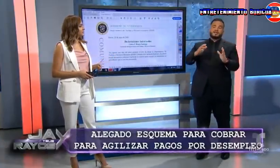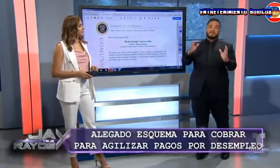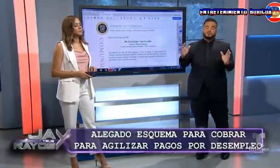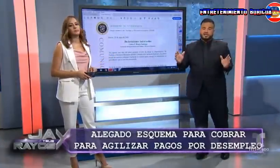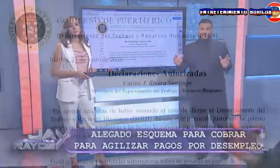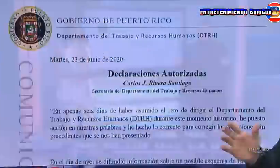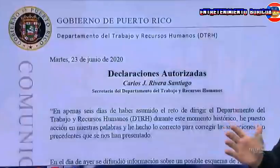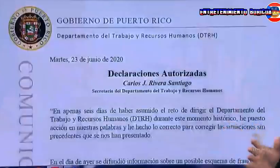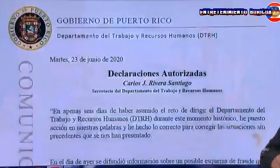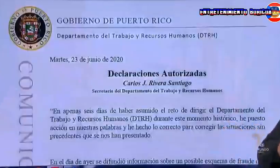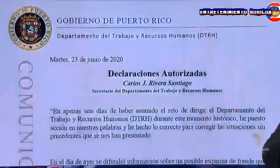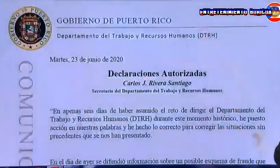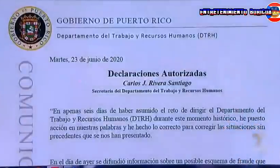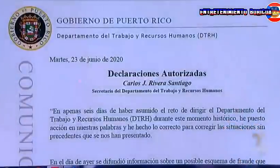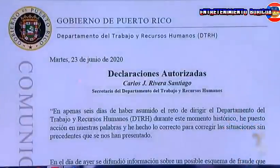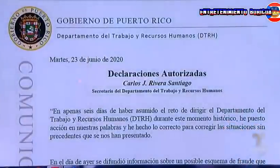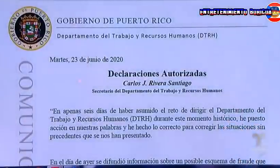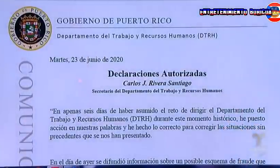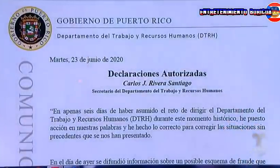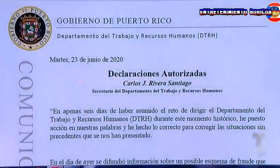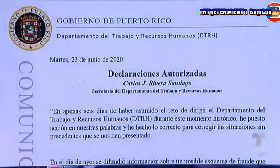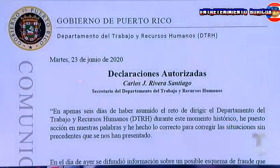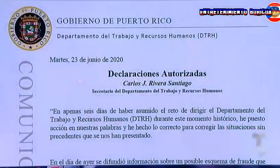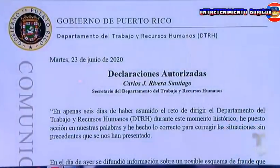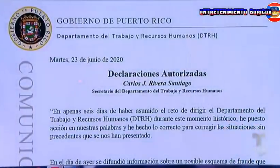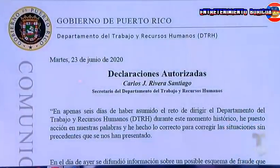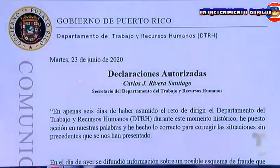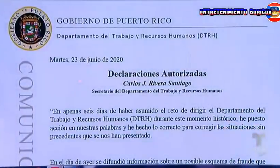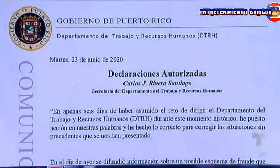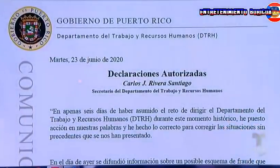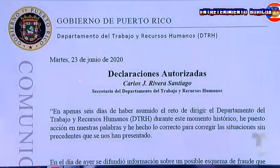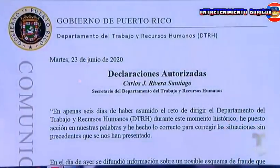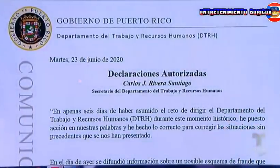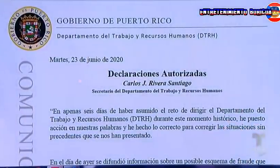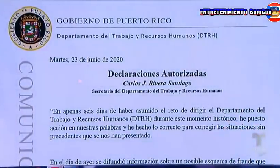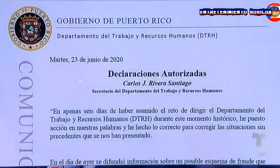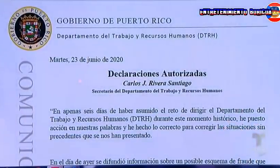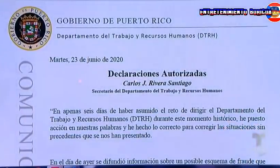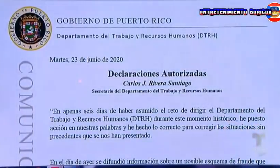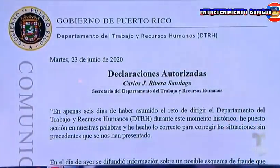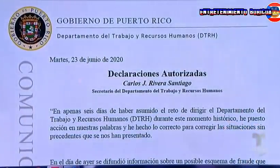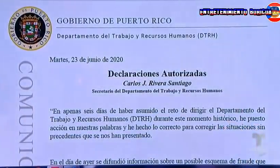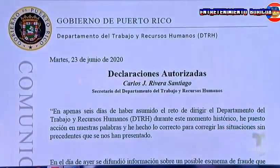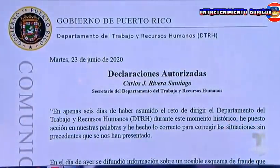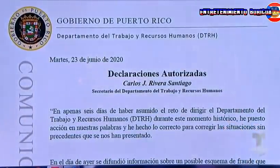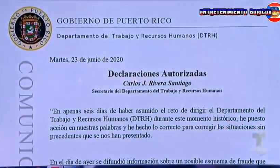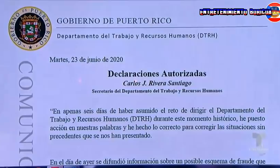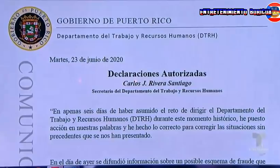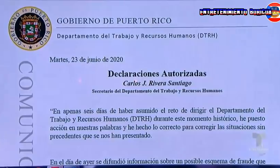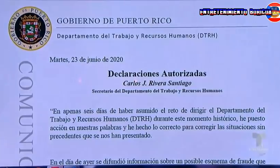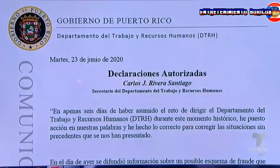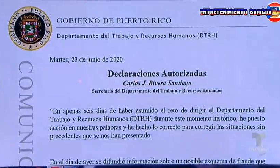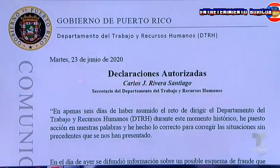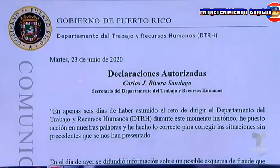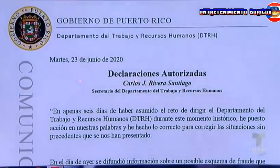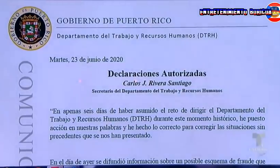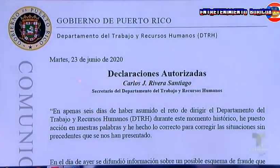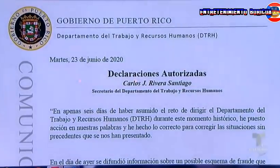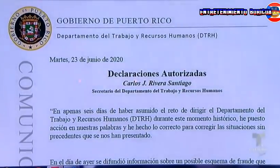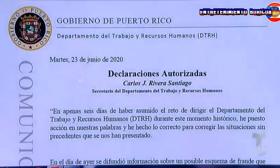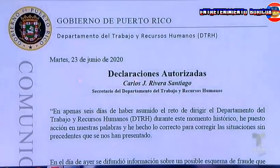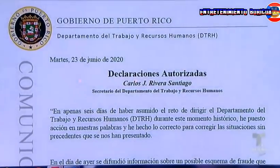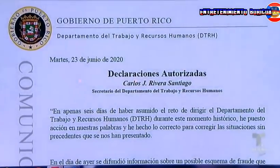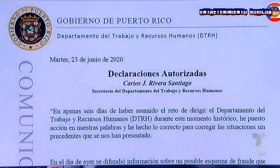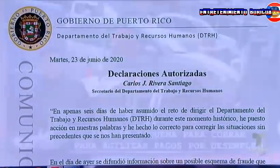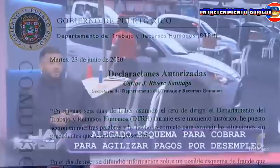estuvieran haciendo traqueteos en el Departamento de Trabajo, personas presuntamente cobrando a cambio de que le aprobaran el PUA y le removieran el punto controvertible. De hecho, nos han contado de gente,